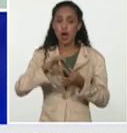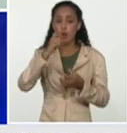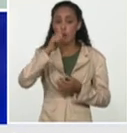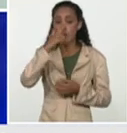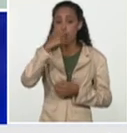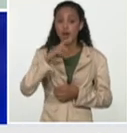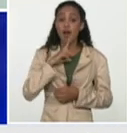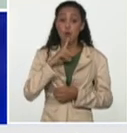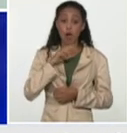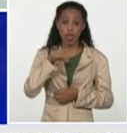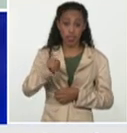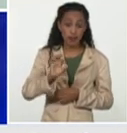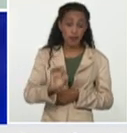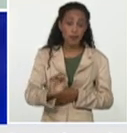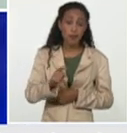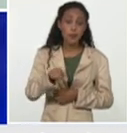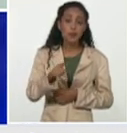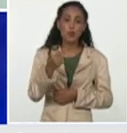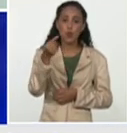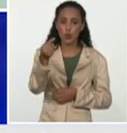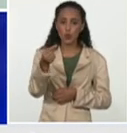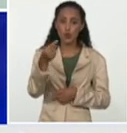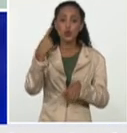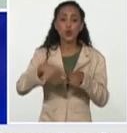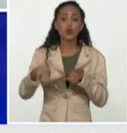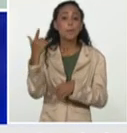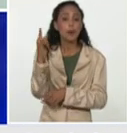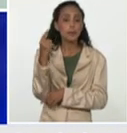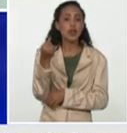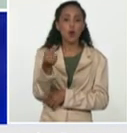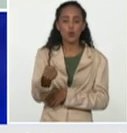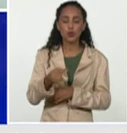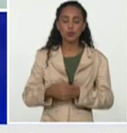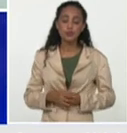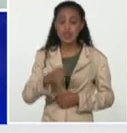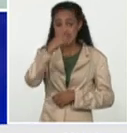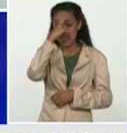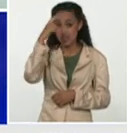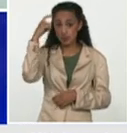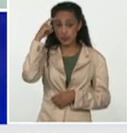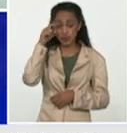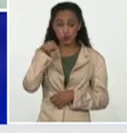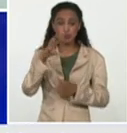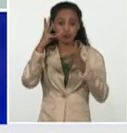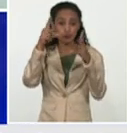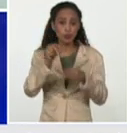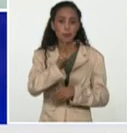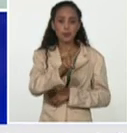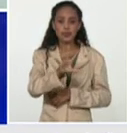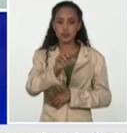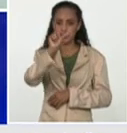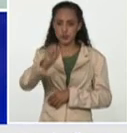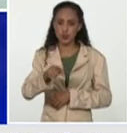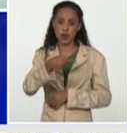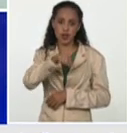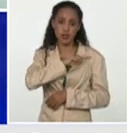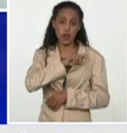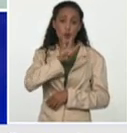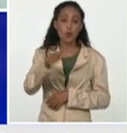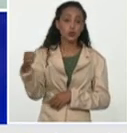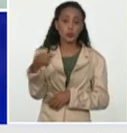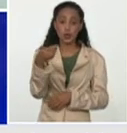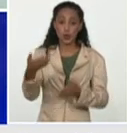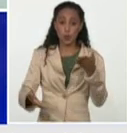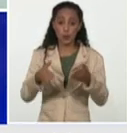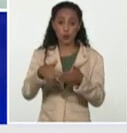en cada uno. Santi Espíritu con 25 casos ayer, podemos decir que son 4 menos que el día